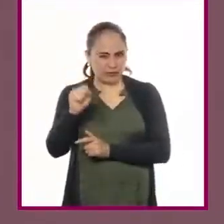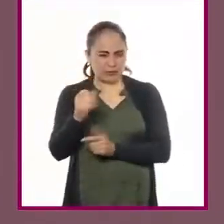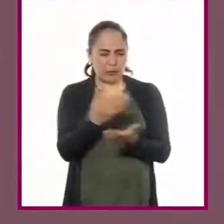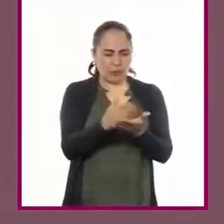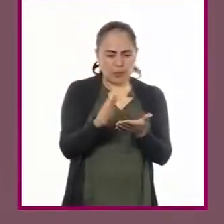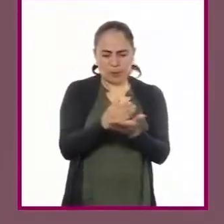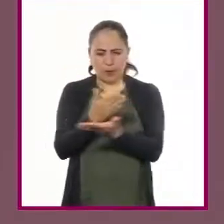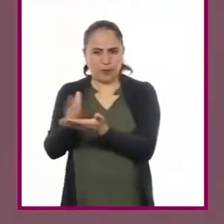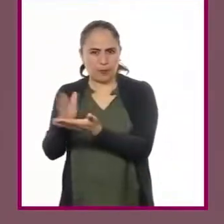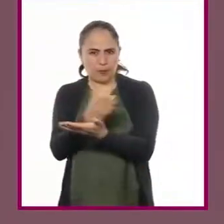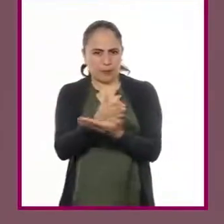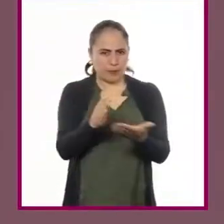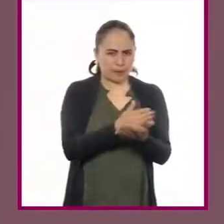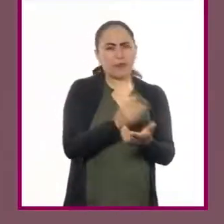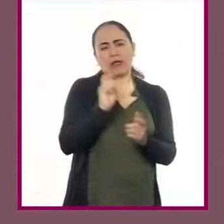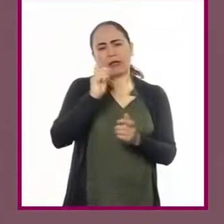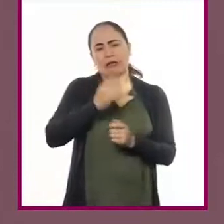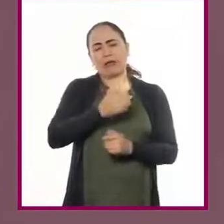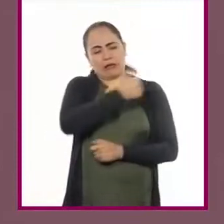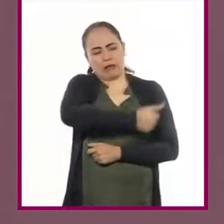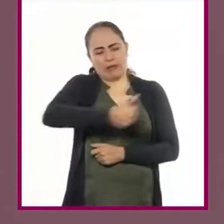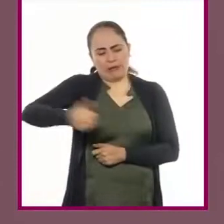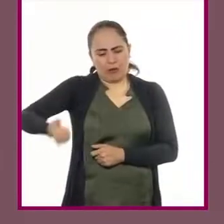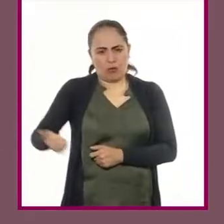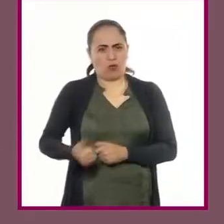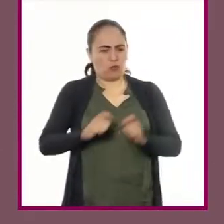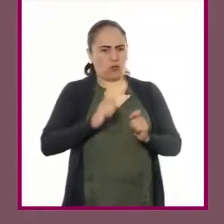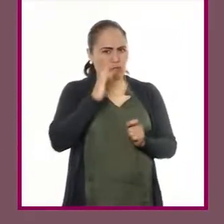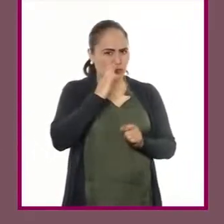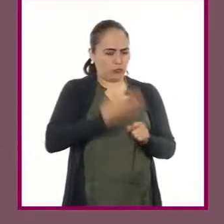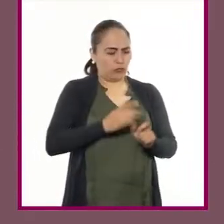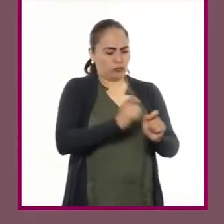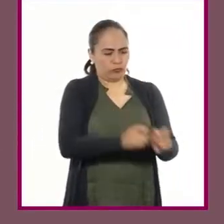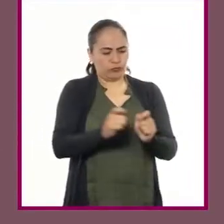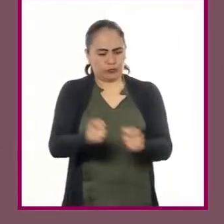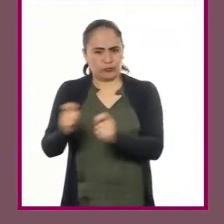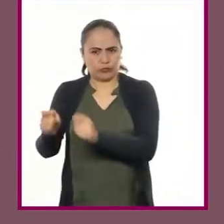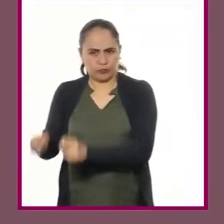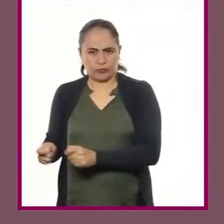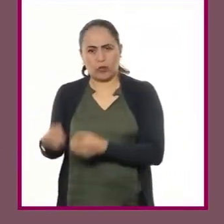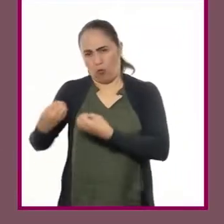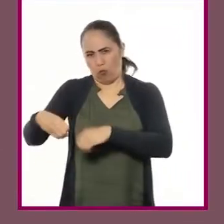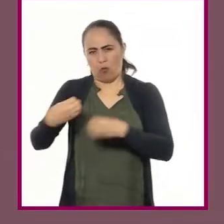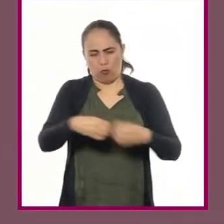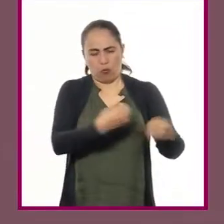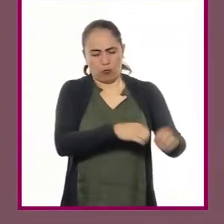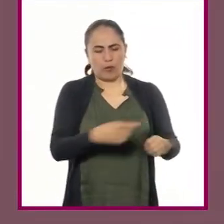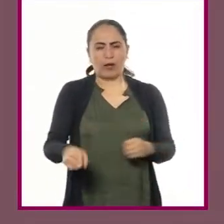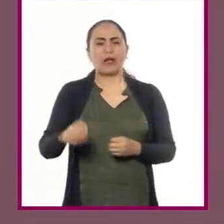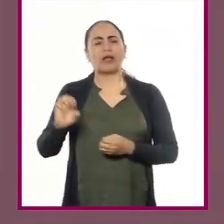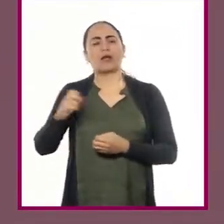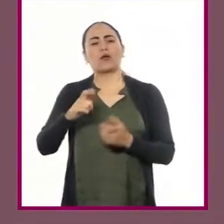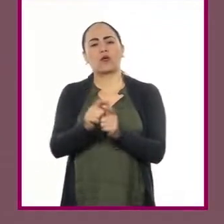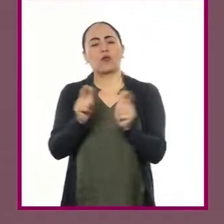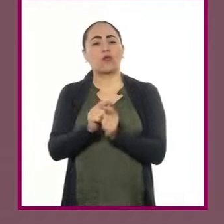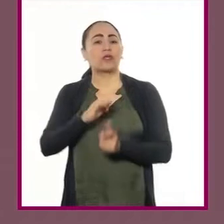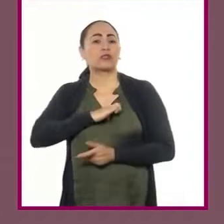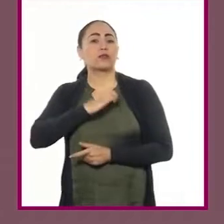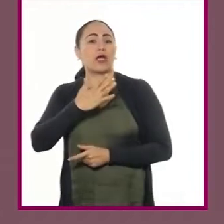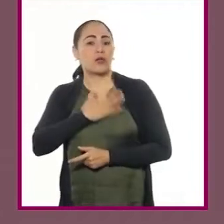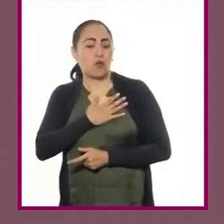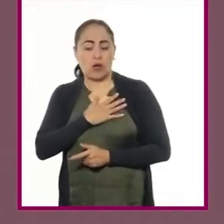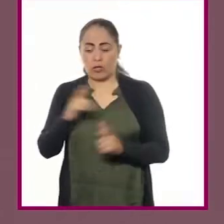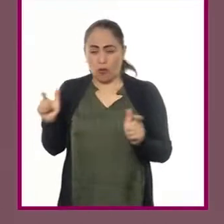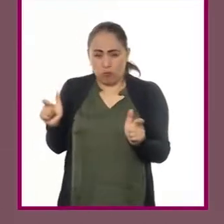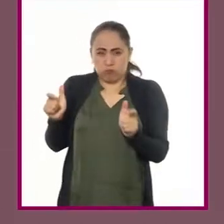en parte, las ocupaciones de la población. Los españoles o peninsulares fueron el grupo más